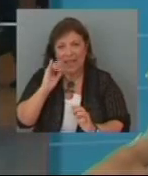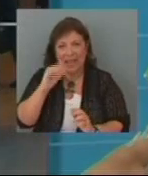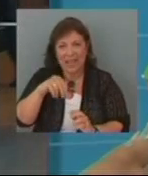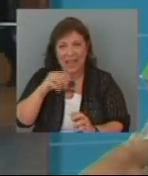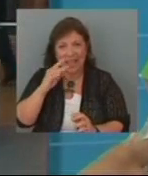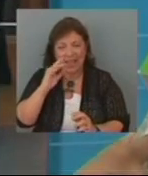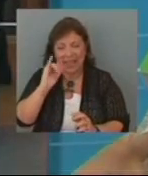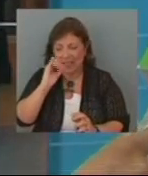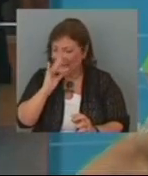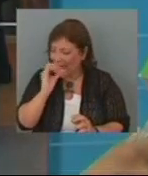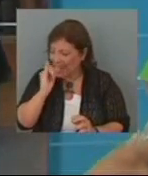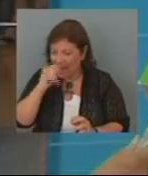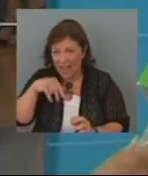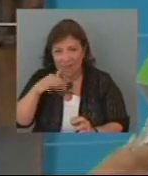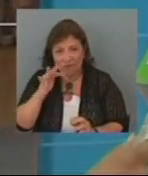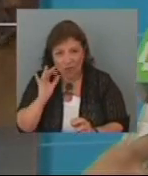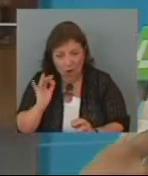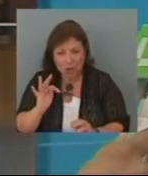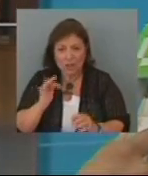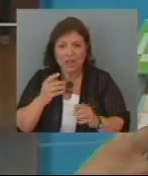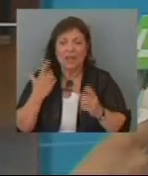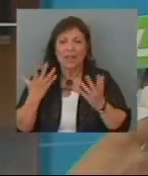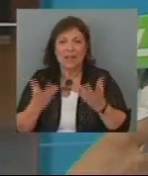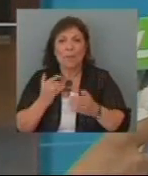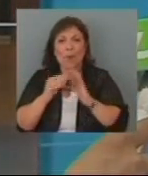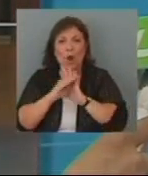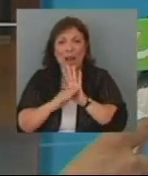programas de reinserción, de revinculación,